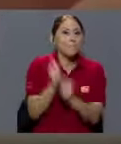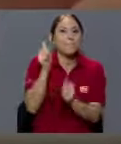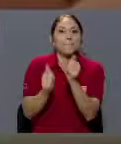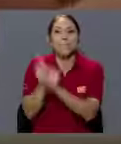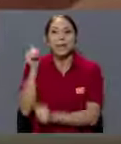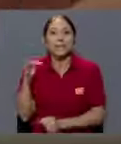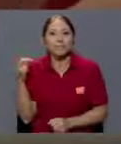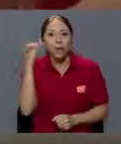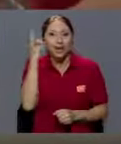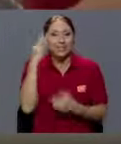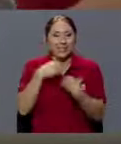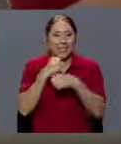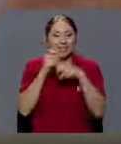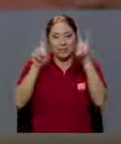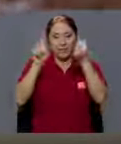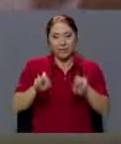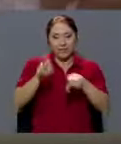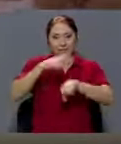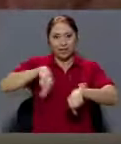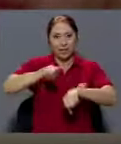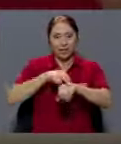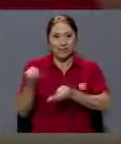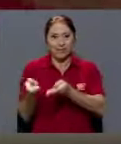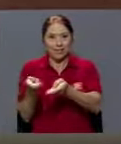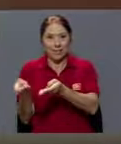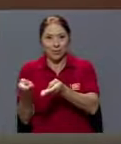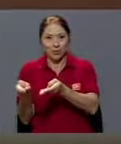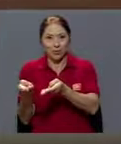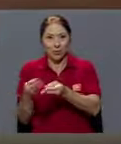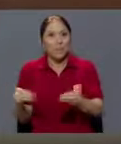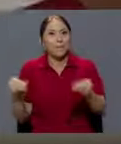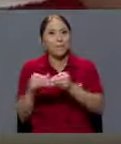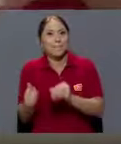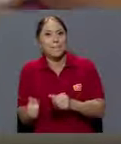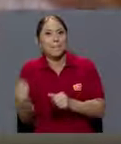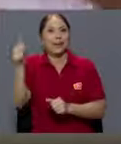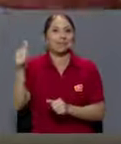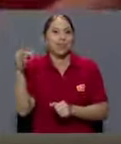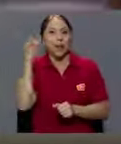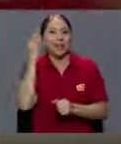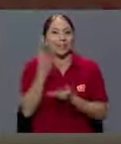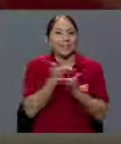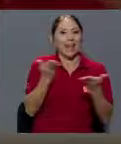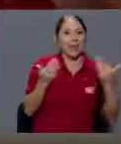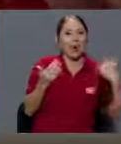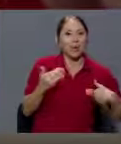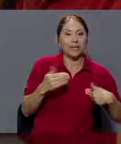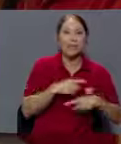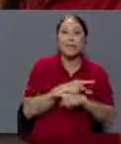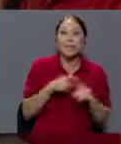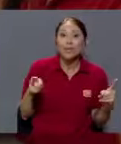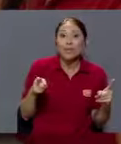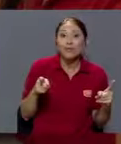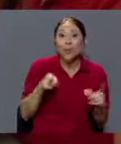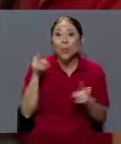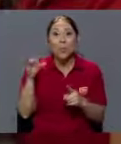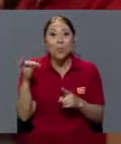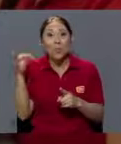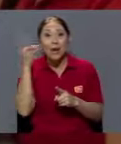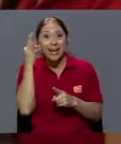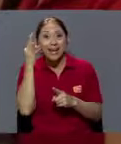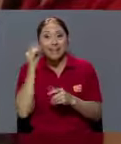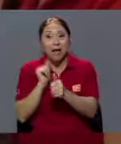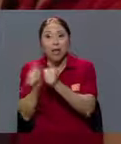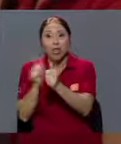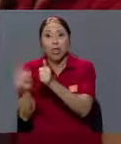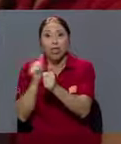que realizan las pruebas nacionales de bachillerato, más que los hombres. Sin embargo, el porcentaje de aprobación es más bajo entre mujeres